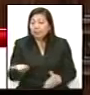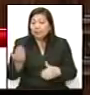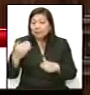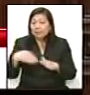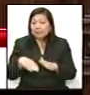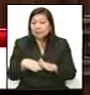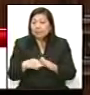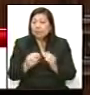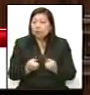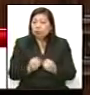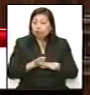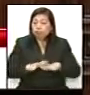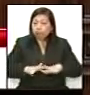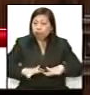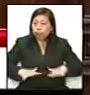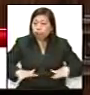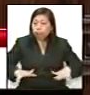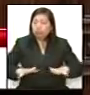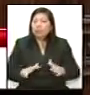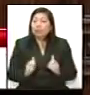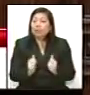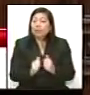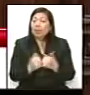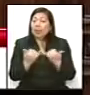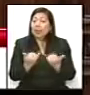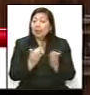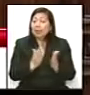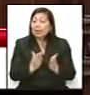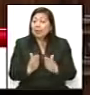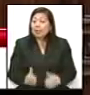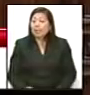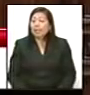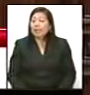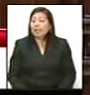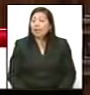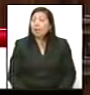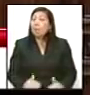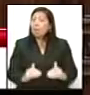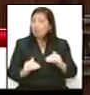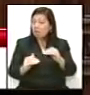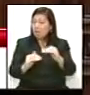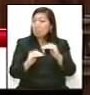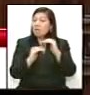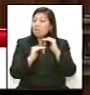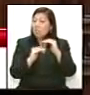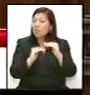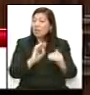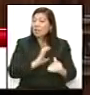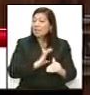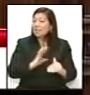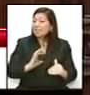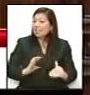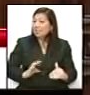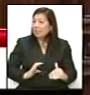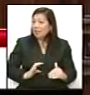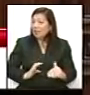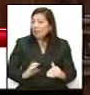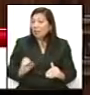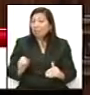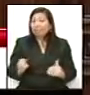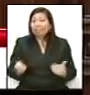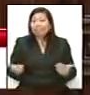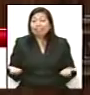incursionan en masa y apelan a estos organismos, y en paralelo el Estado, oh